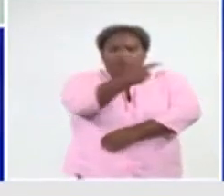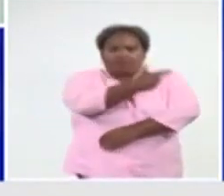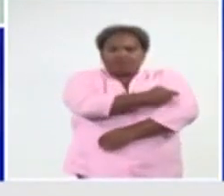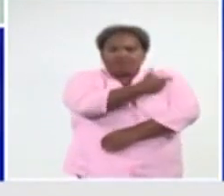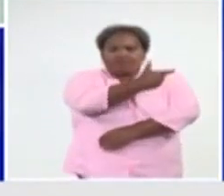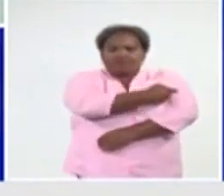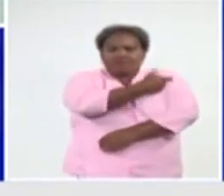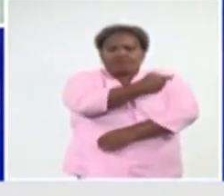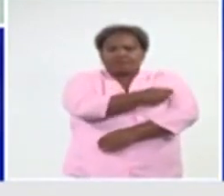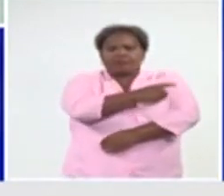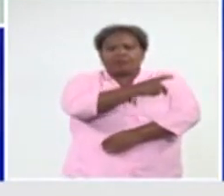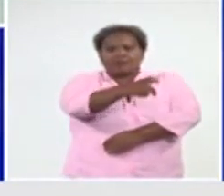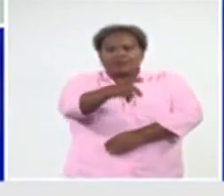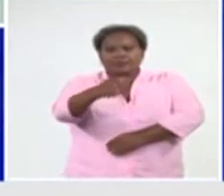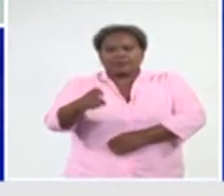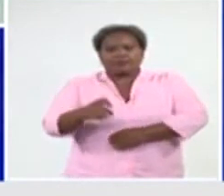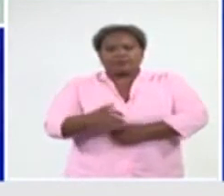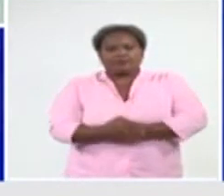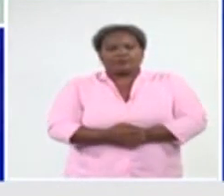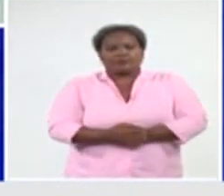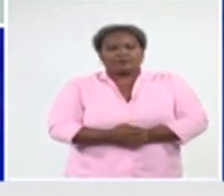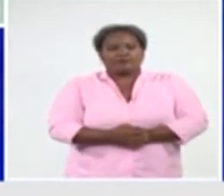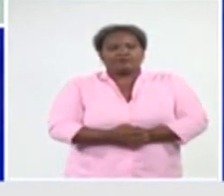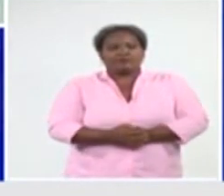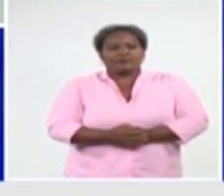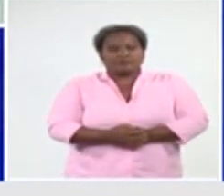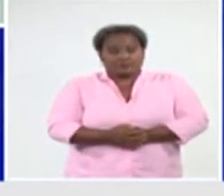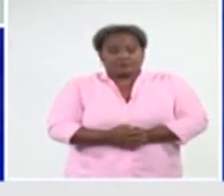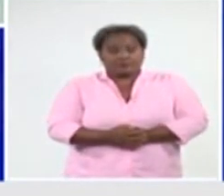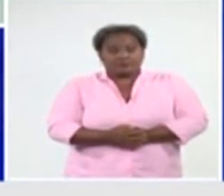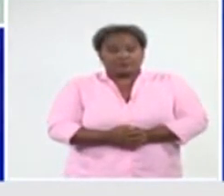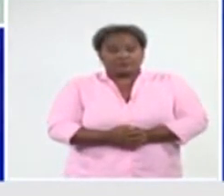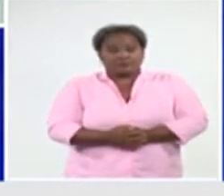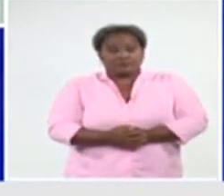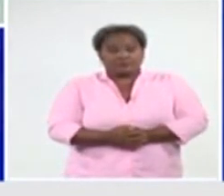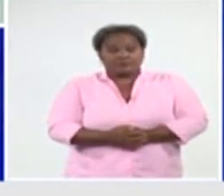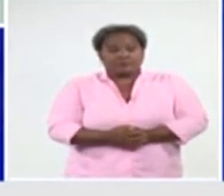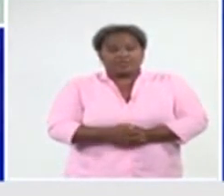vacunales y vacunas administradas. El